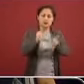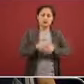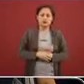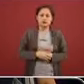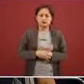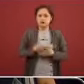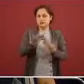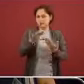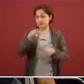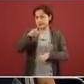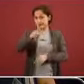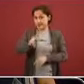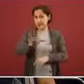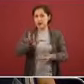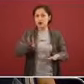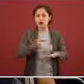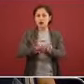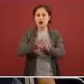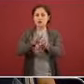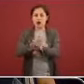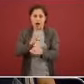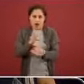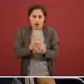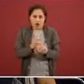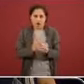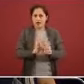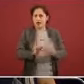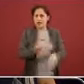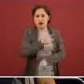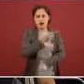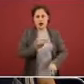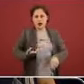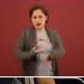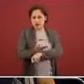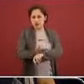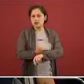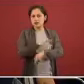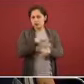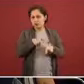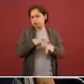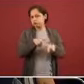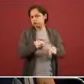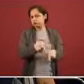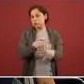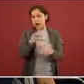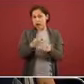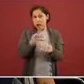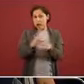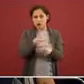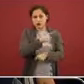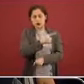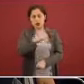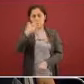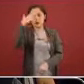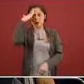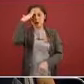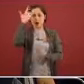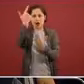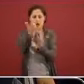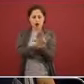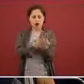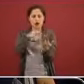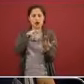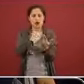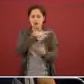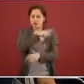cambiando. No quiere decir que de manera definitiva una entidad federativa que ocupa los primeros lugares de incidencia necesariamente